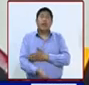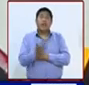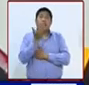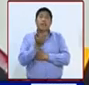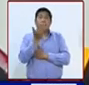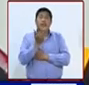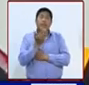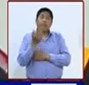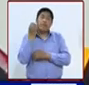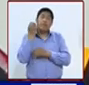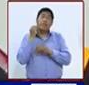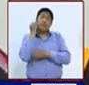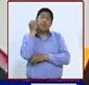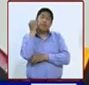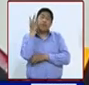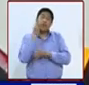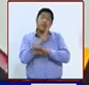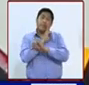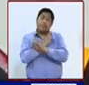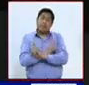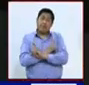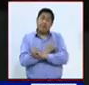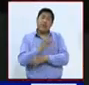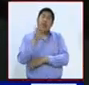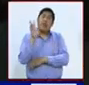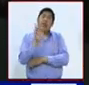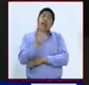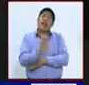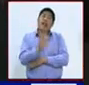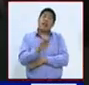van a conciliar con los trabajadores el ingreso y la salida.